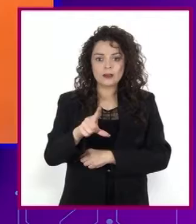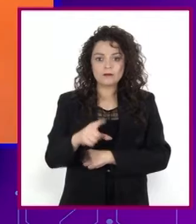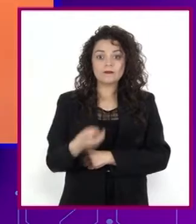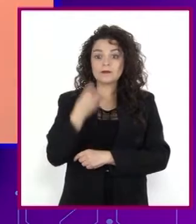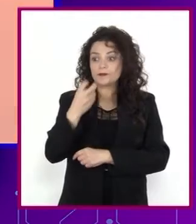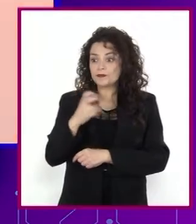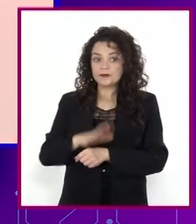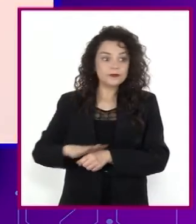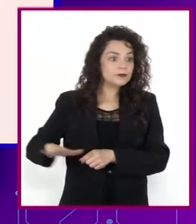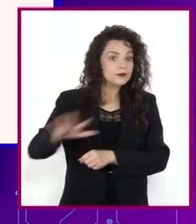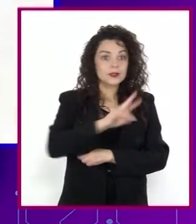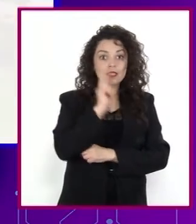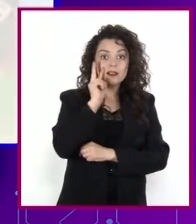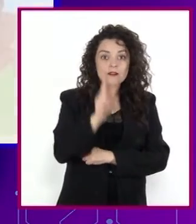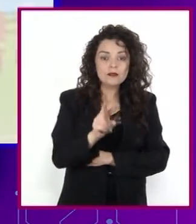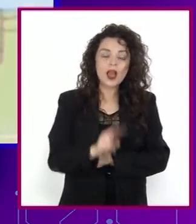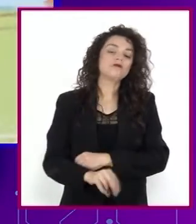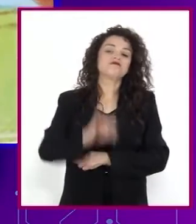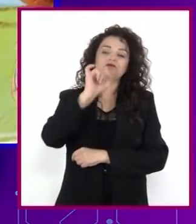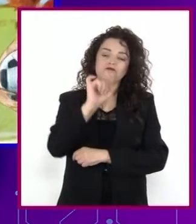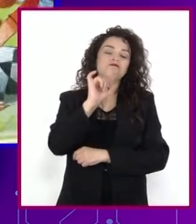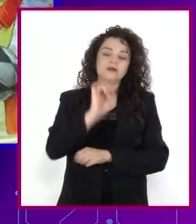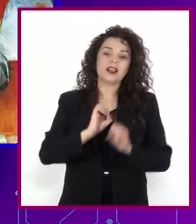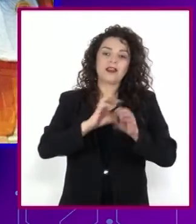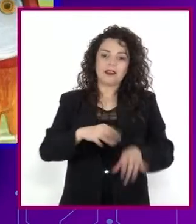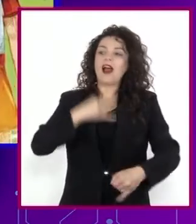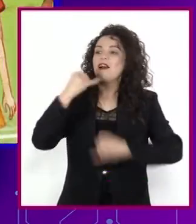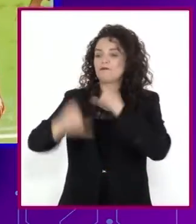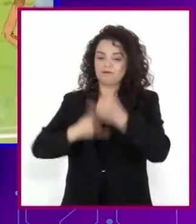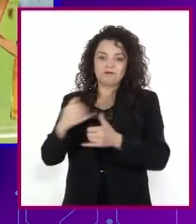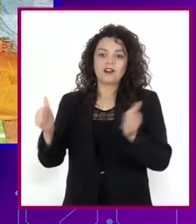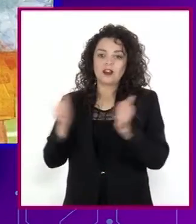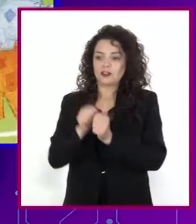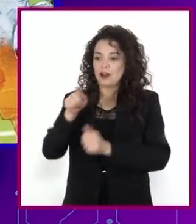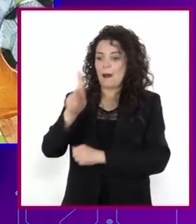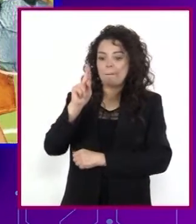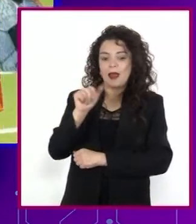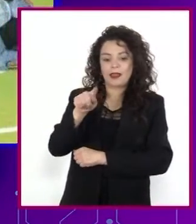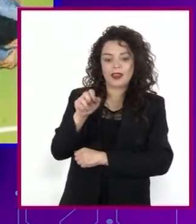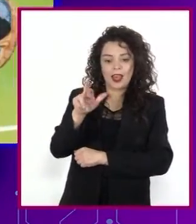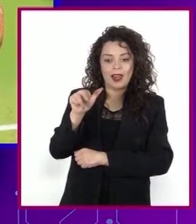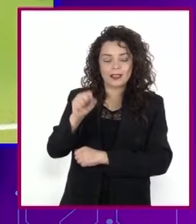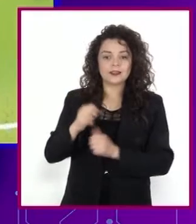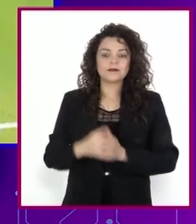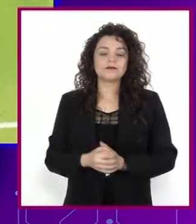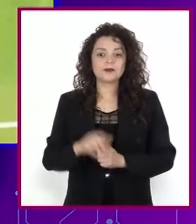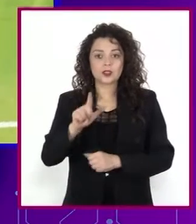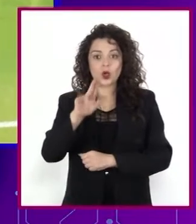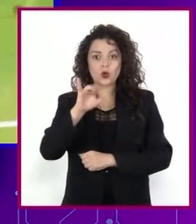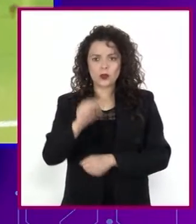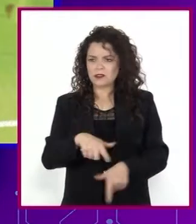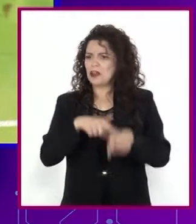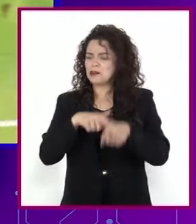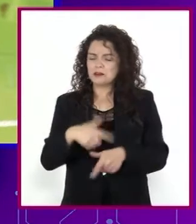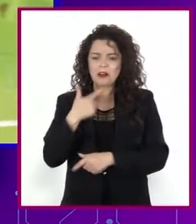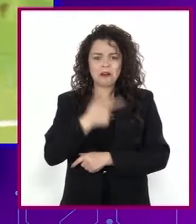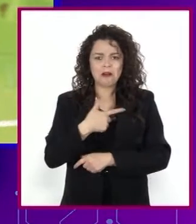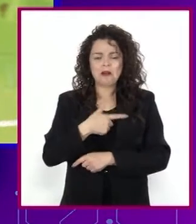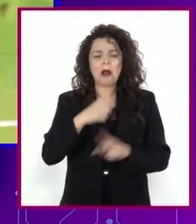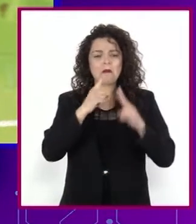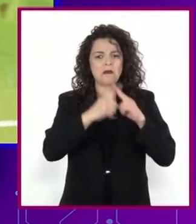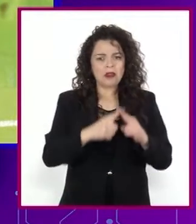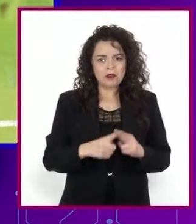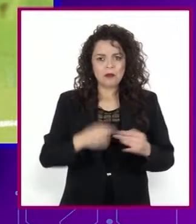las Panteras. A Luis siguen gustándole las matemáticas, los juegos de video, las películas